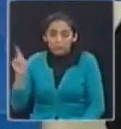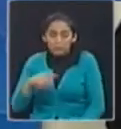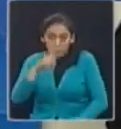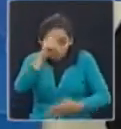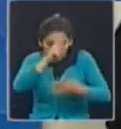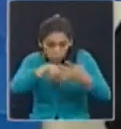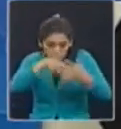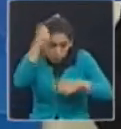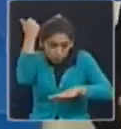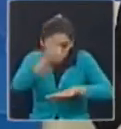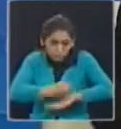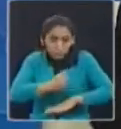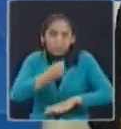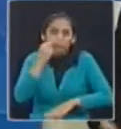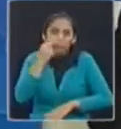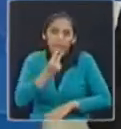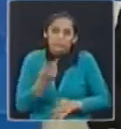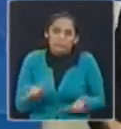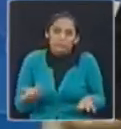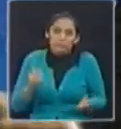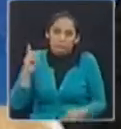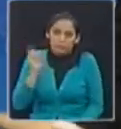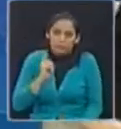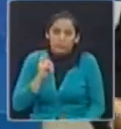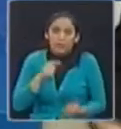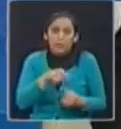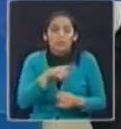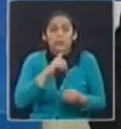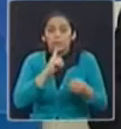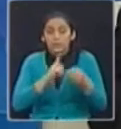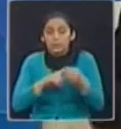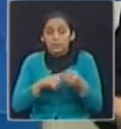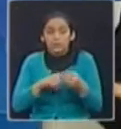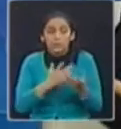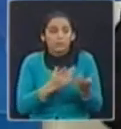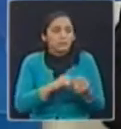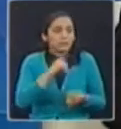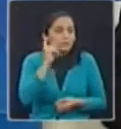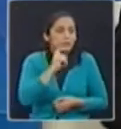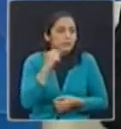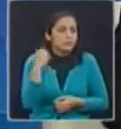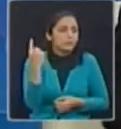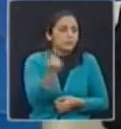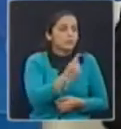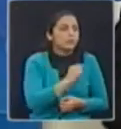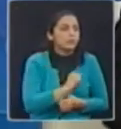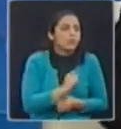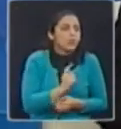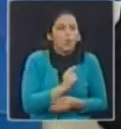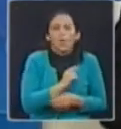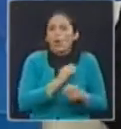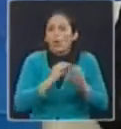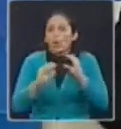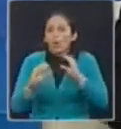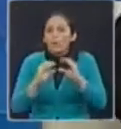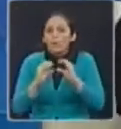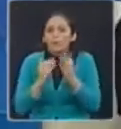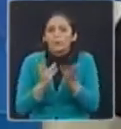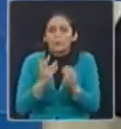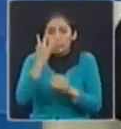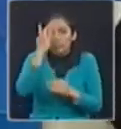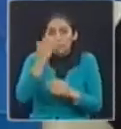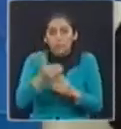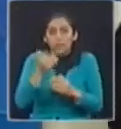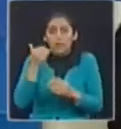y el buscar acuerdos para que la ciudad de Quito, para que las ciudades en general, tengan recursos y competencias que han sido quitados durante